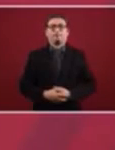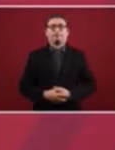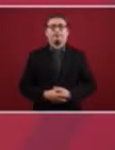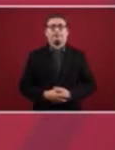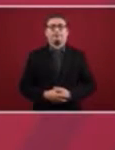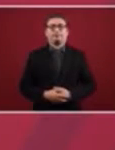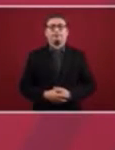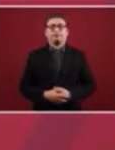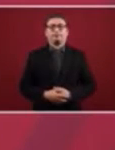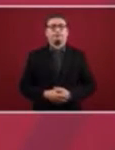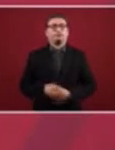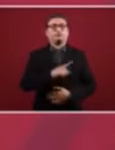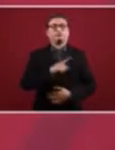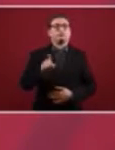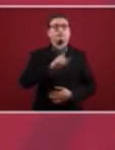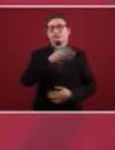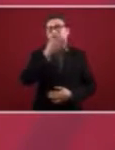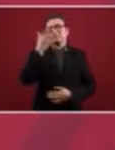que nadie sabía de él.